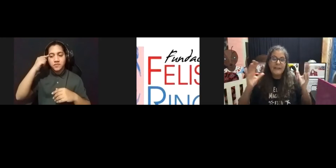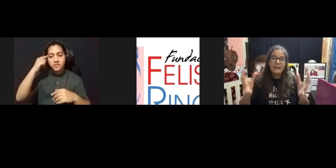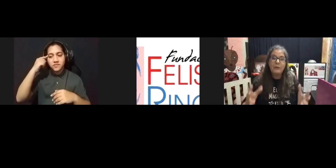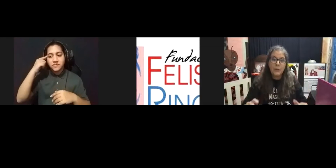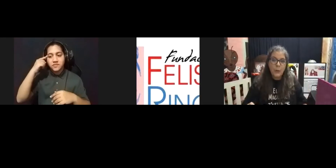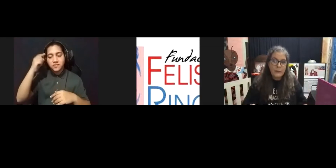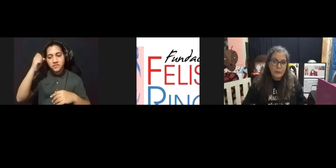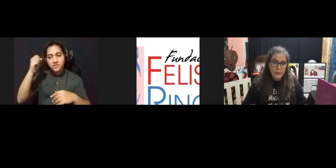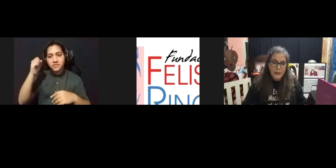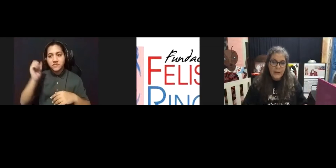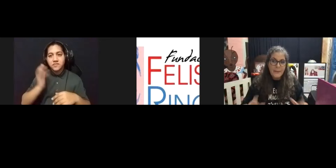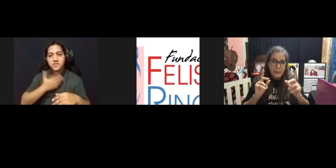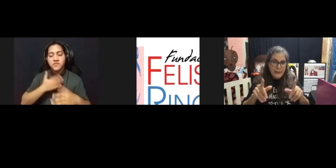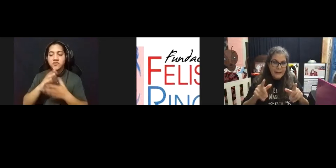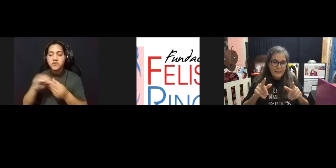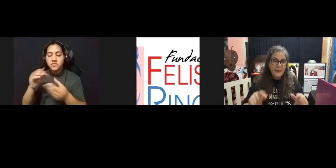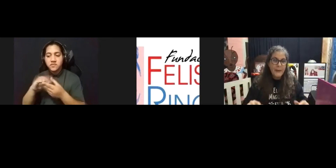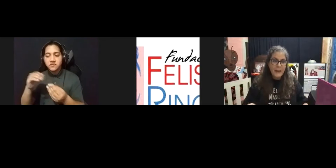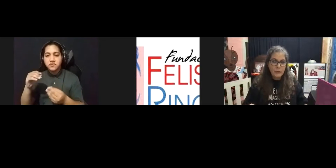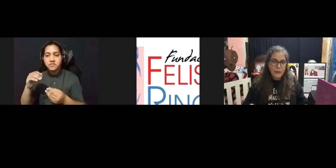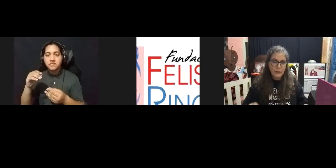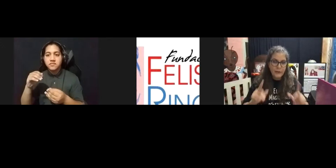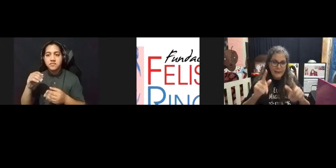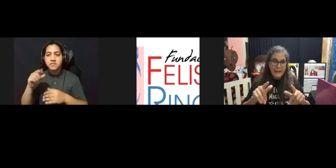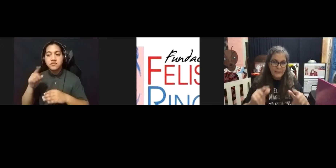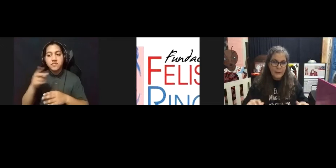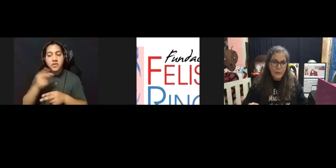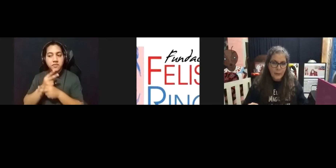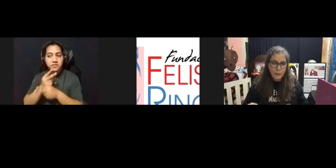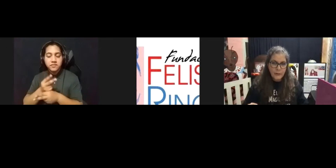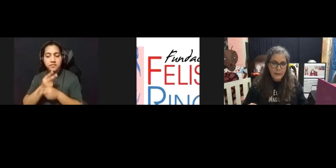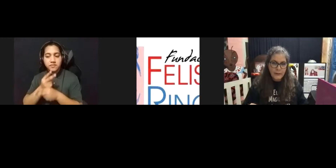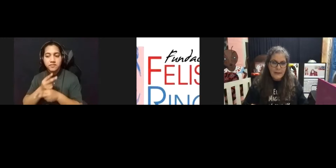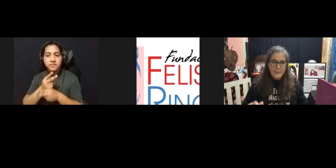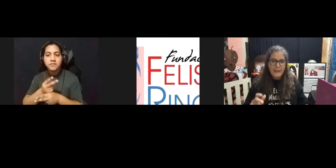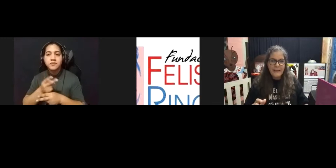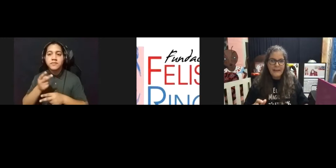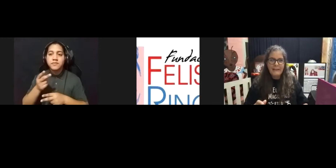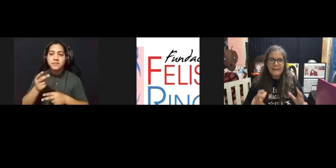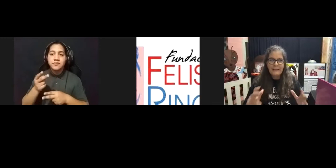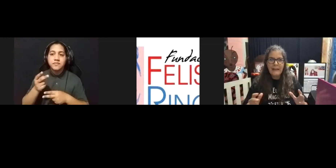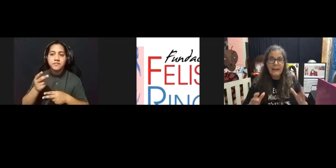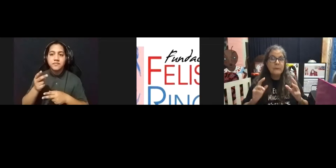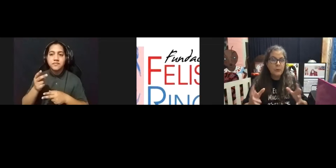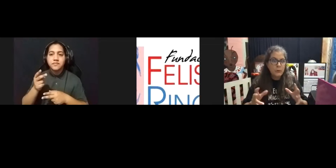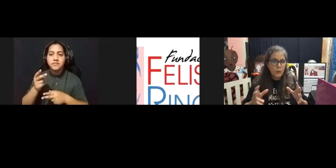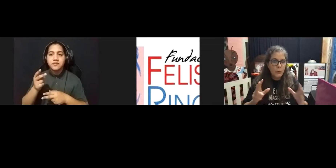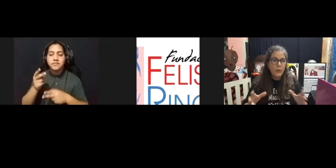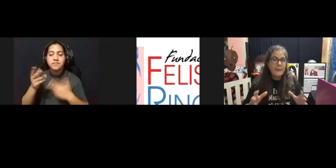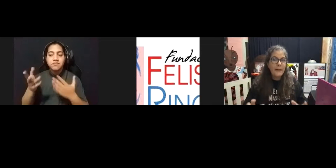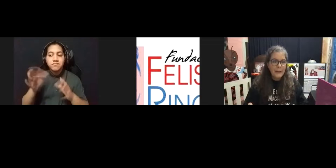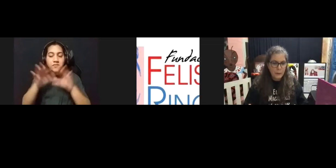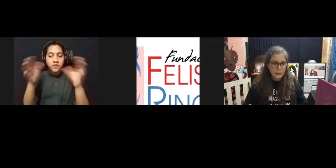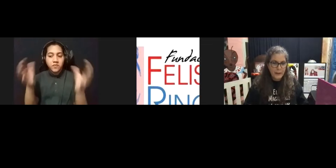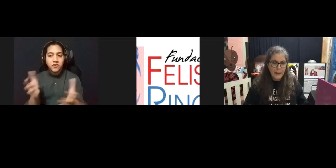memoria, entre nuestros cuentos. Pero tienes que ser bien cautelosa, tienes que ser cuidadosa. Tienes que entender que el mundo es un